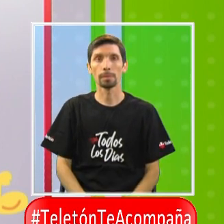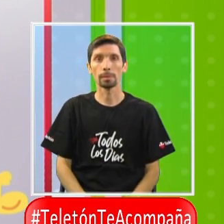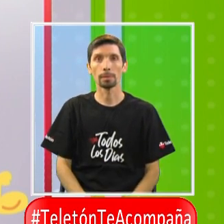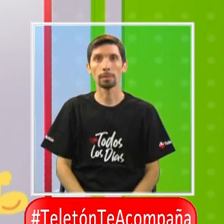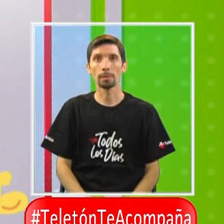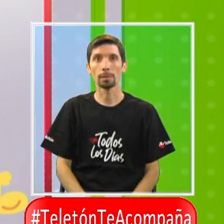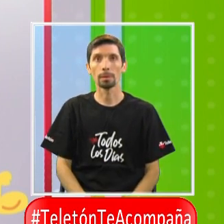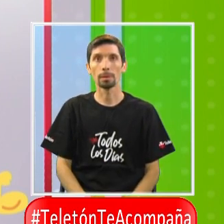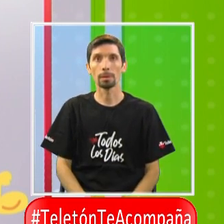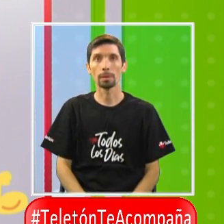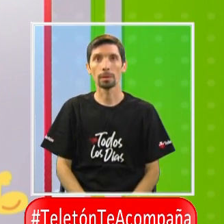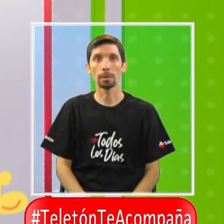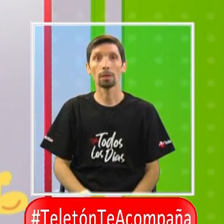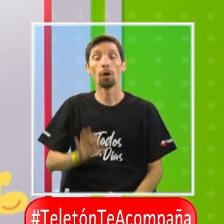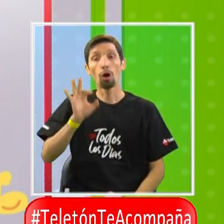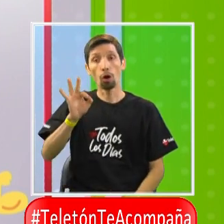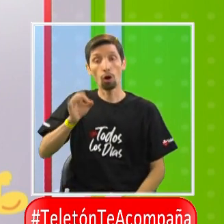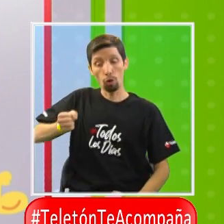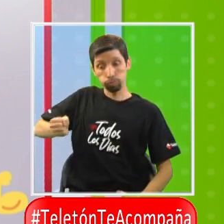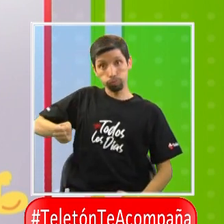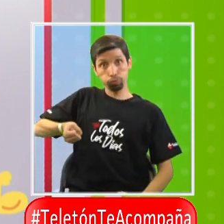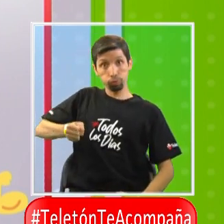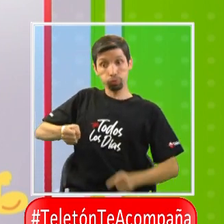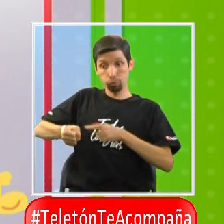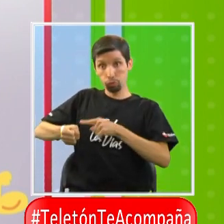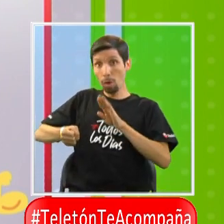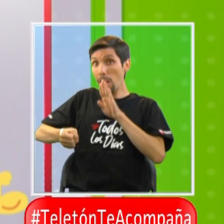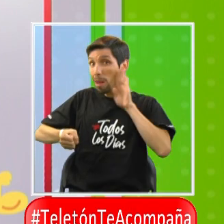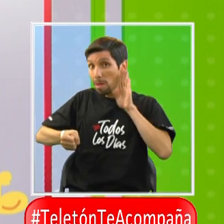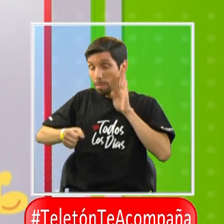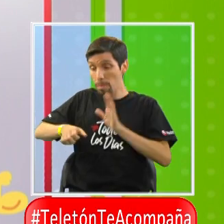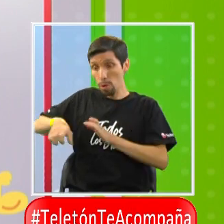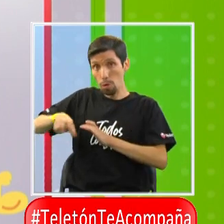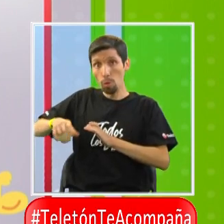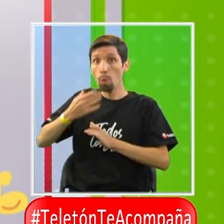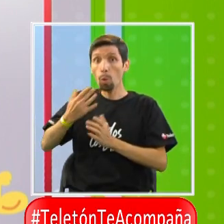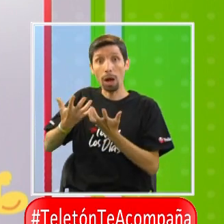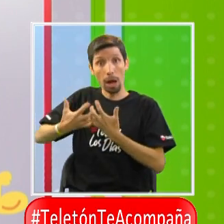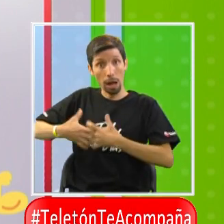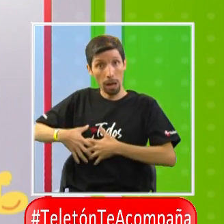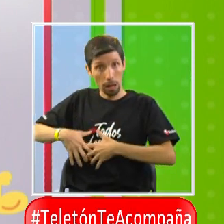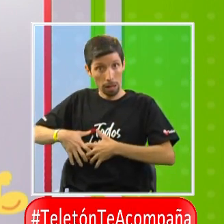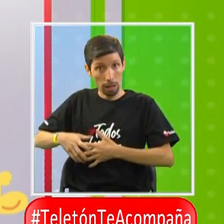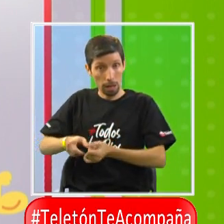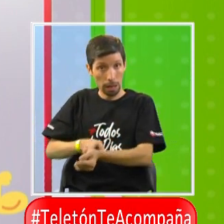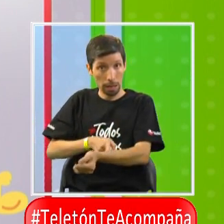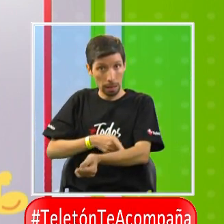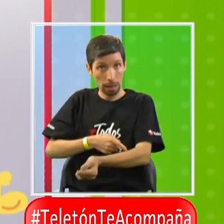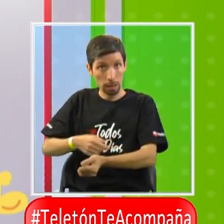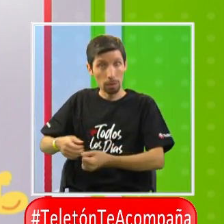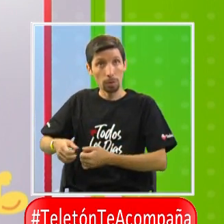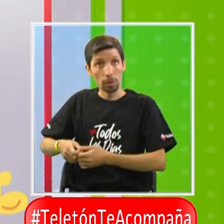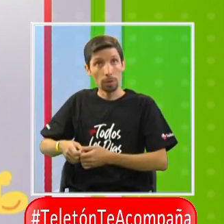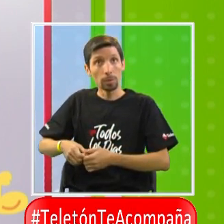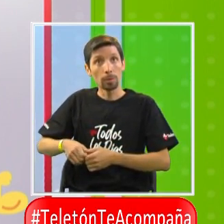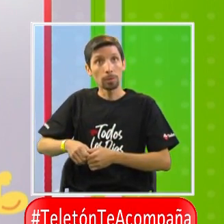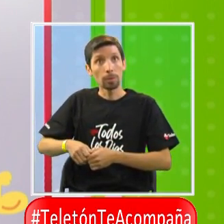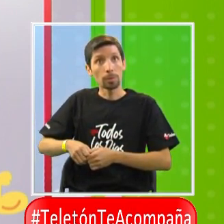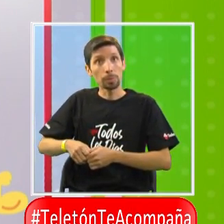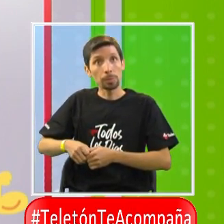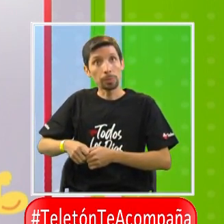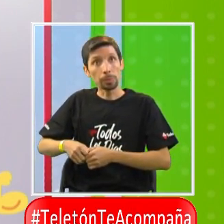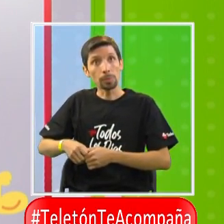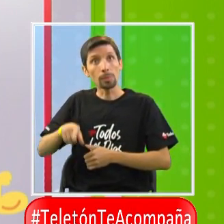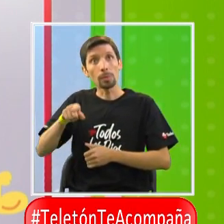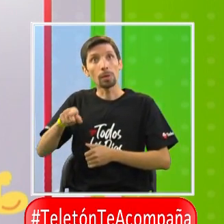O el joystick del comando de tu silla de ruedas eléctrica. Mesa digital, denme el final, por favor. Yo no tengo